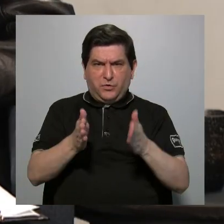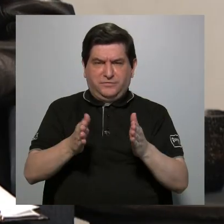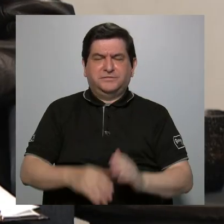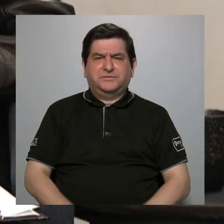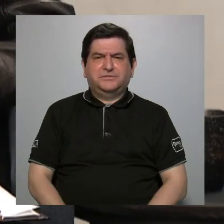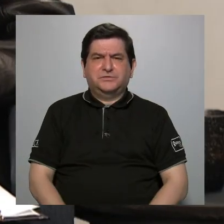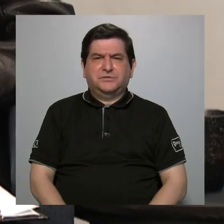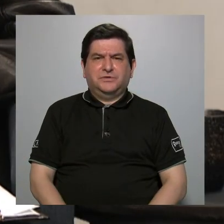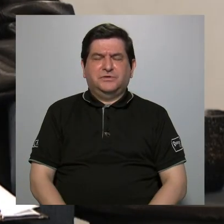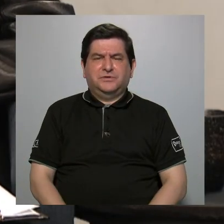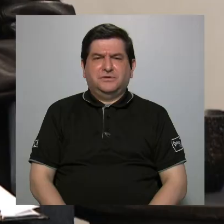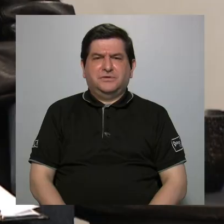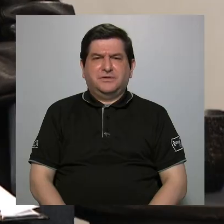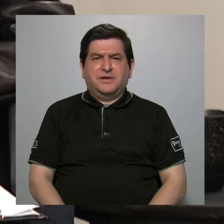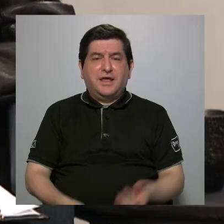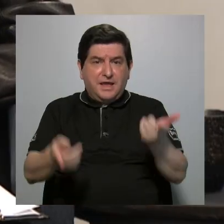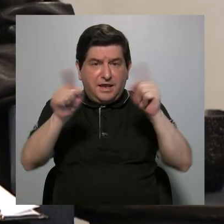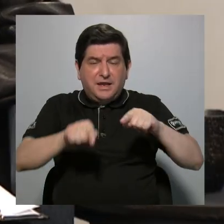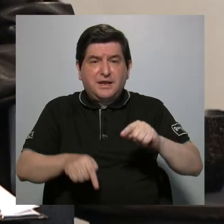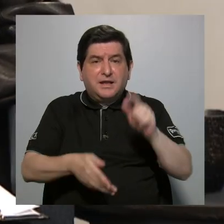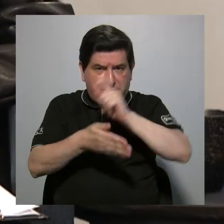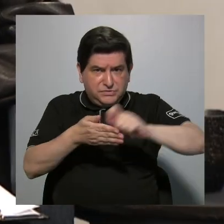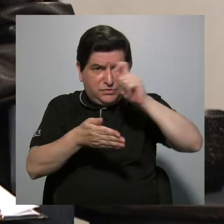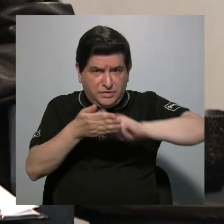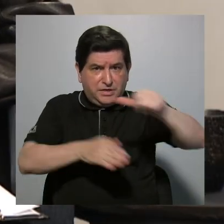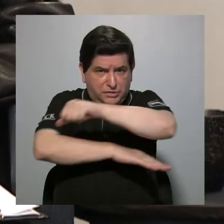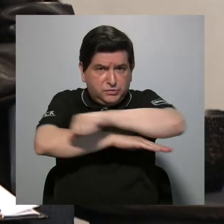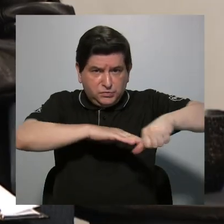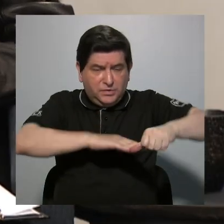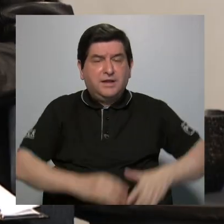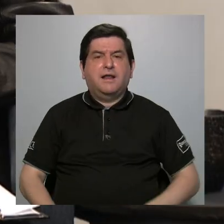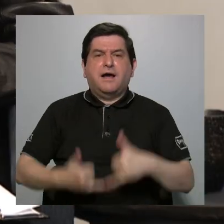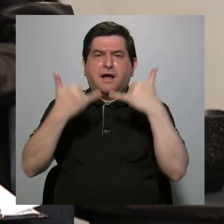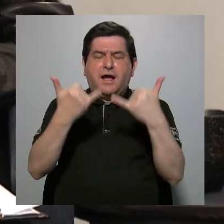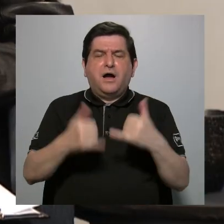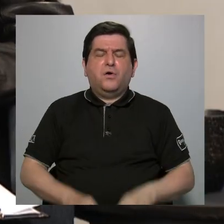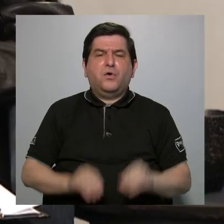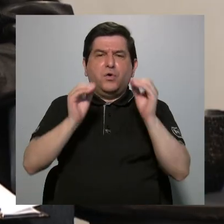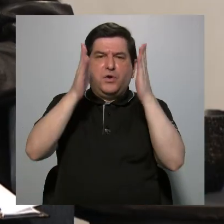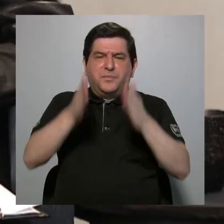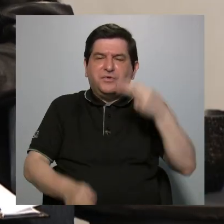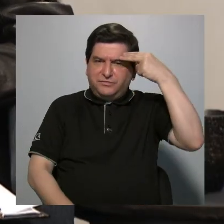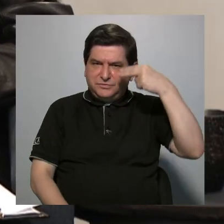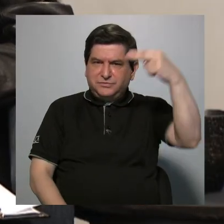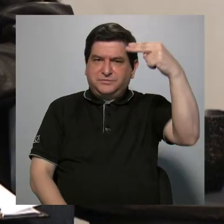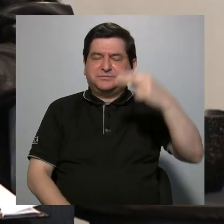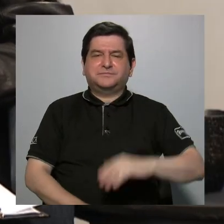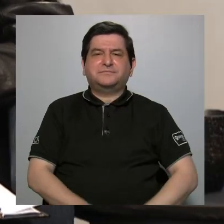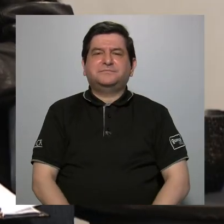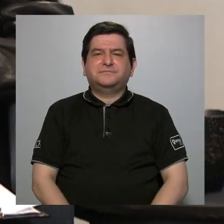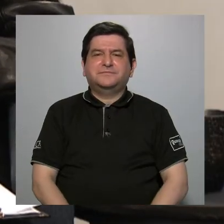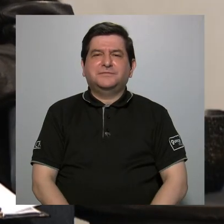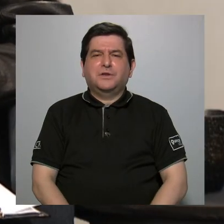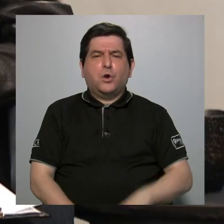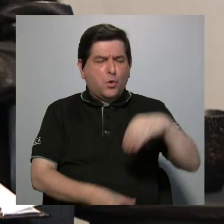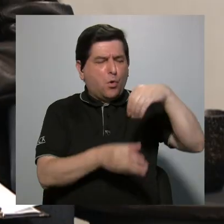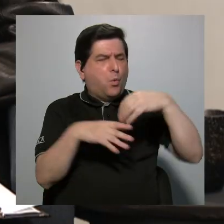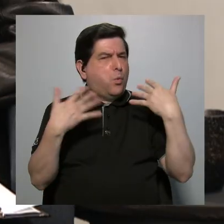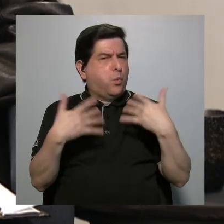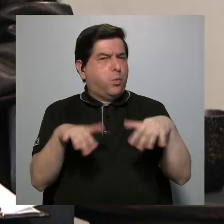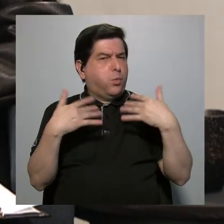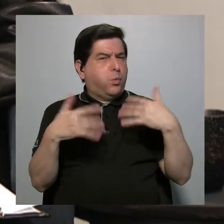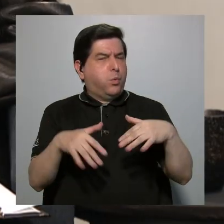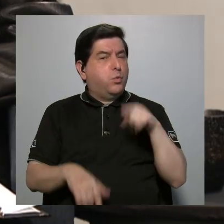profesor catedrático de esta escuela. Ahora, profesor emérito. Mucho